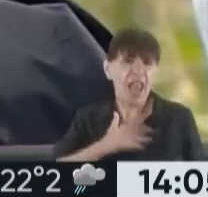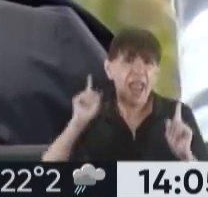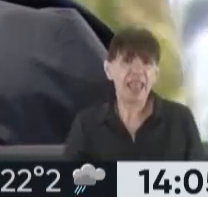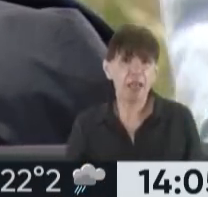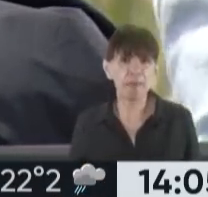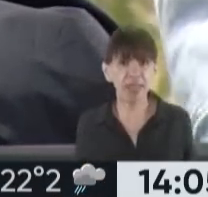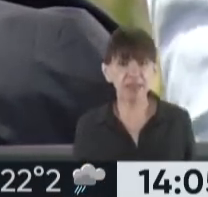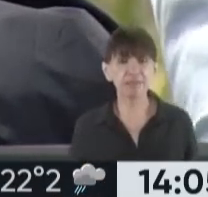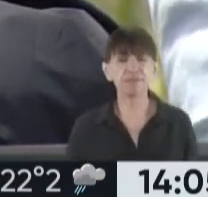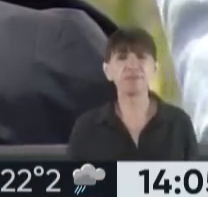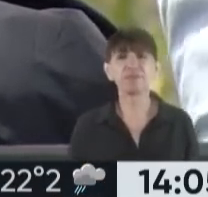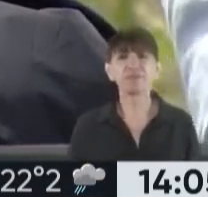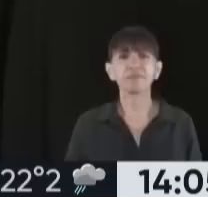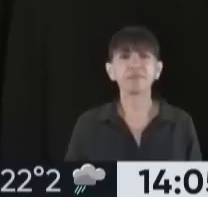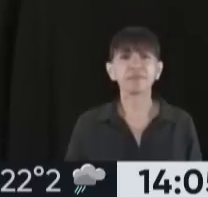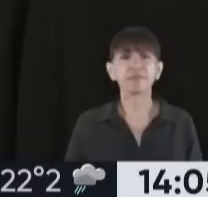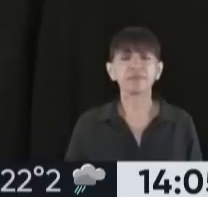porque aquí,